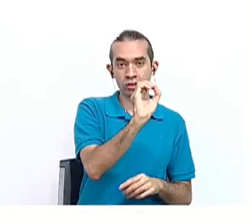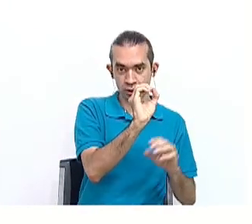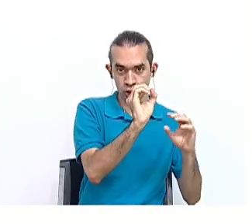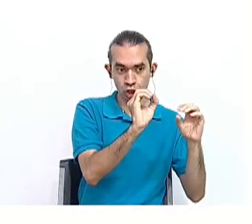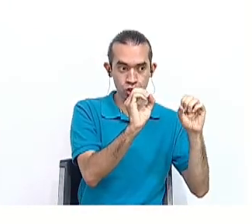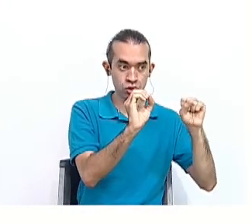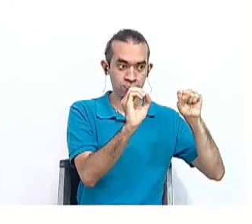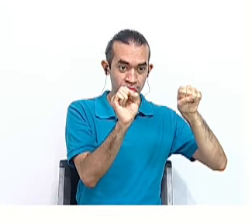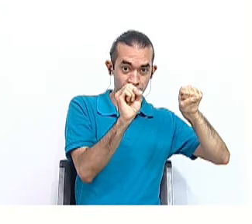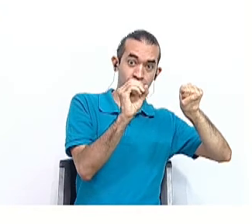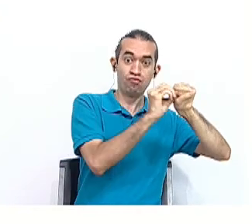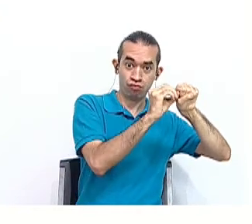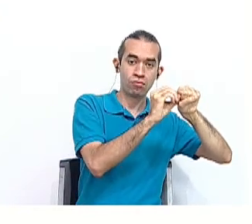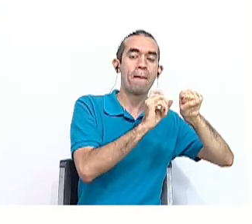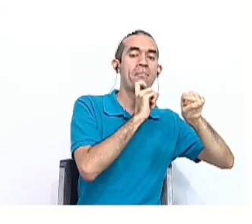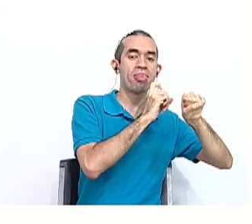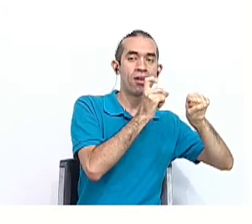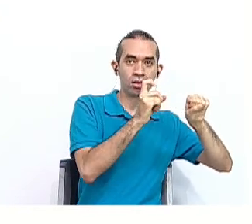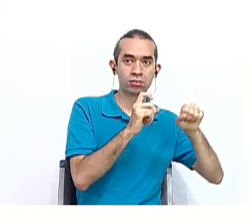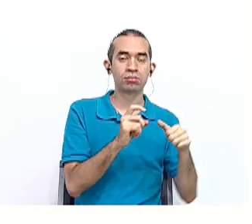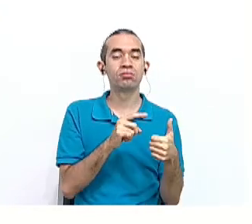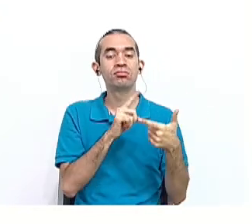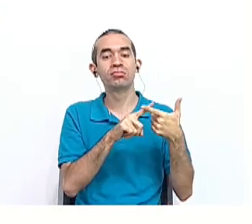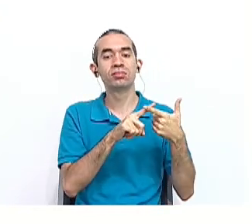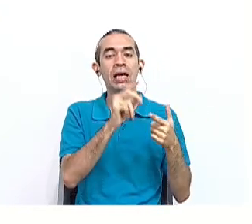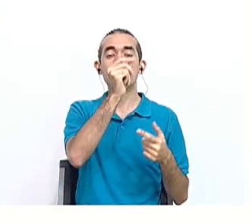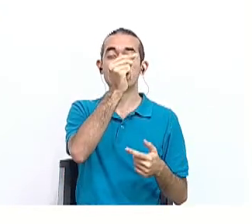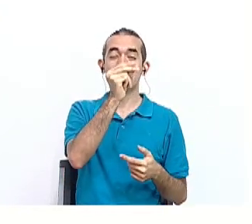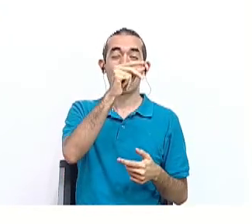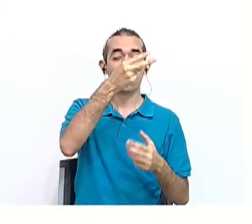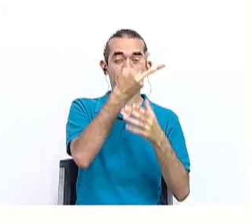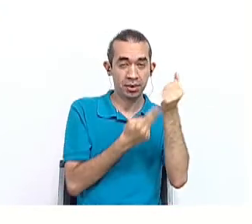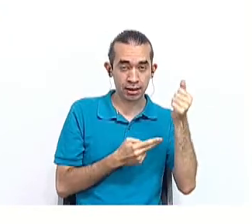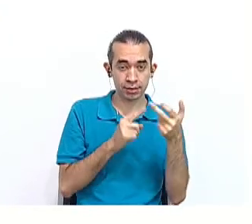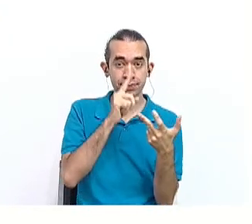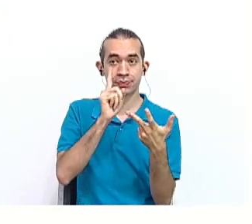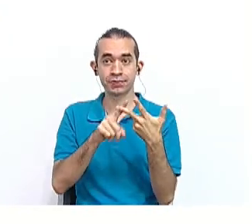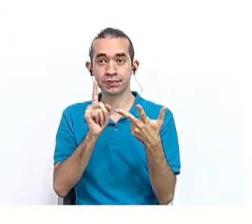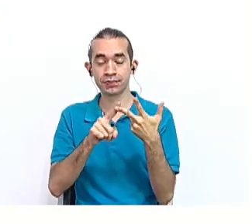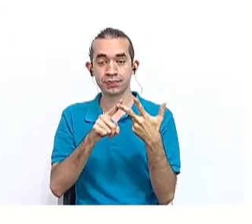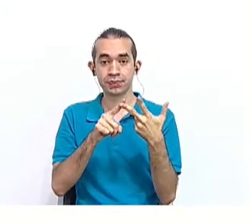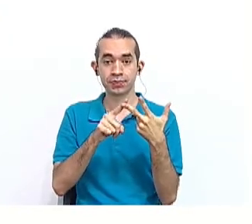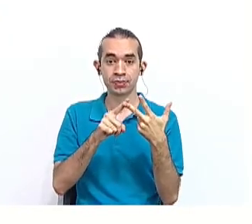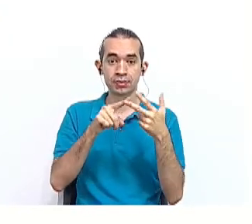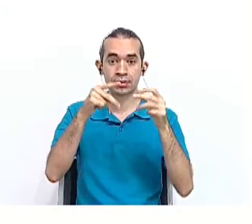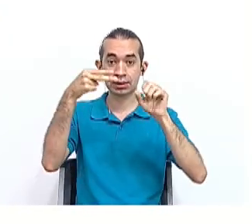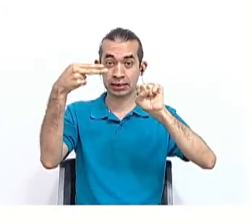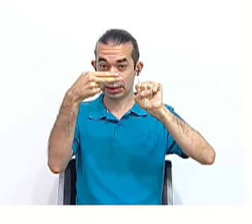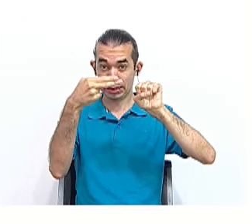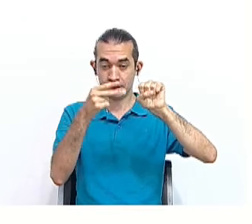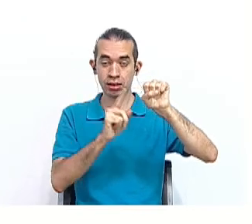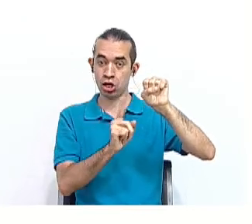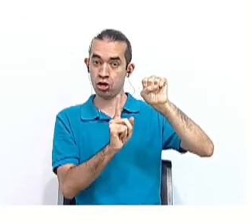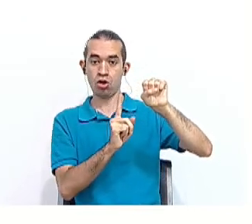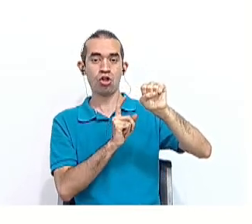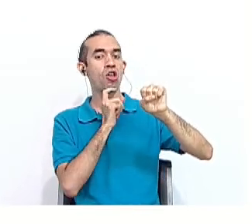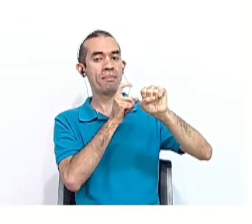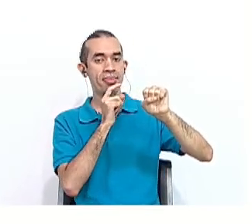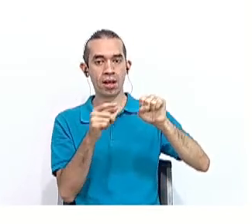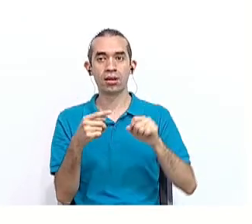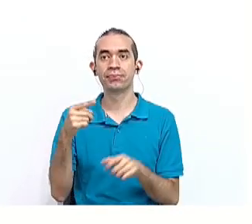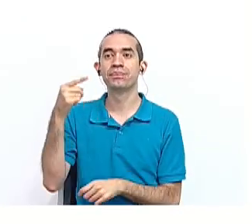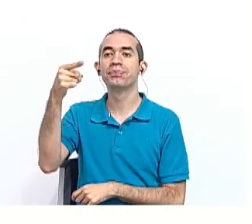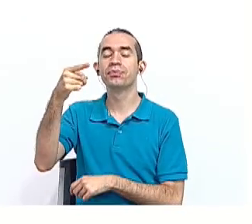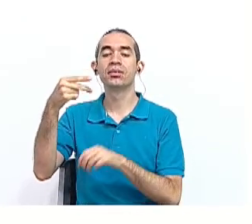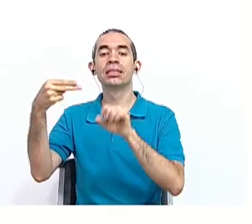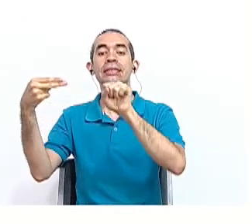metálicos, las sales binarias, los hidrácidos y los